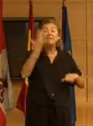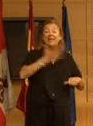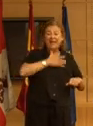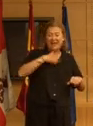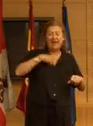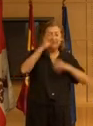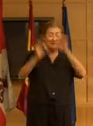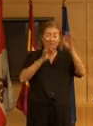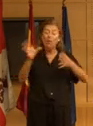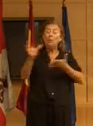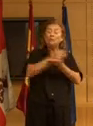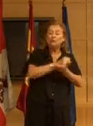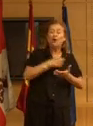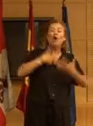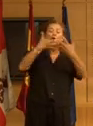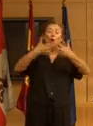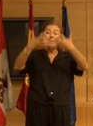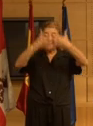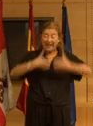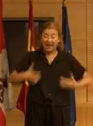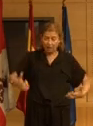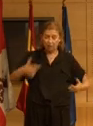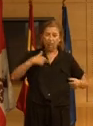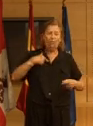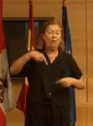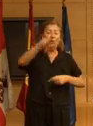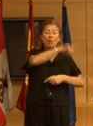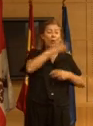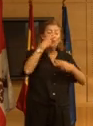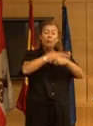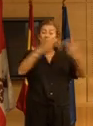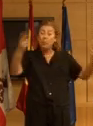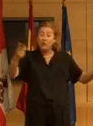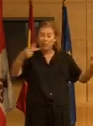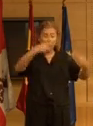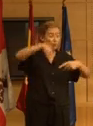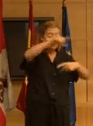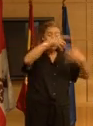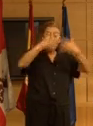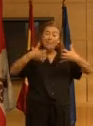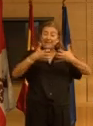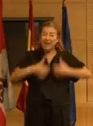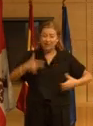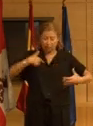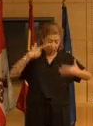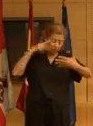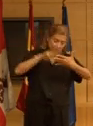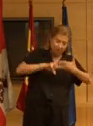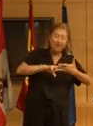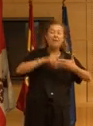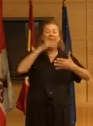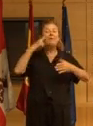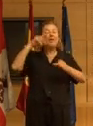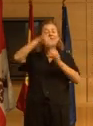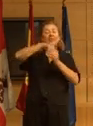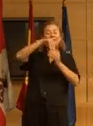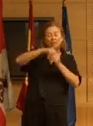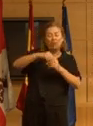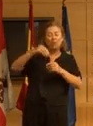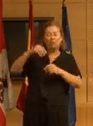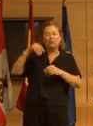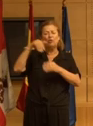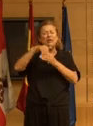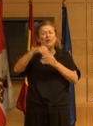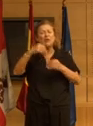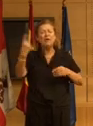analizar vuestros comentarios. Los comentarios del público los vamos a analizar y vamos a hacer una fusión de los contenidos